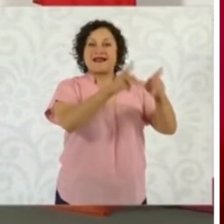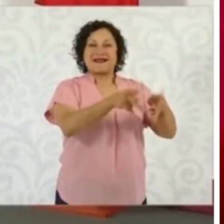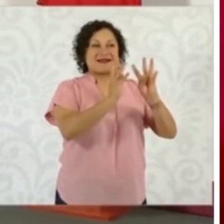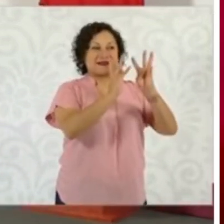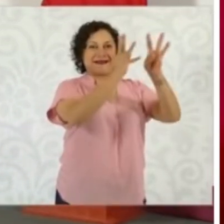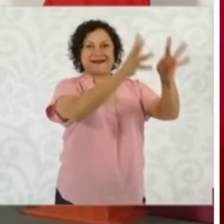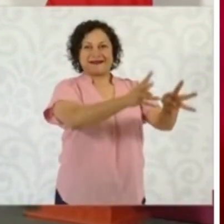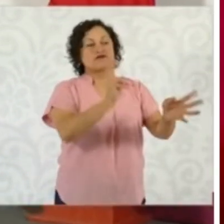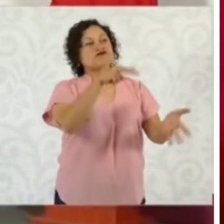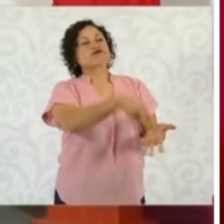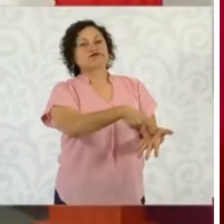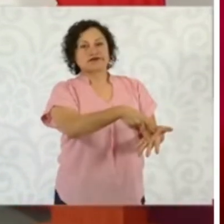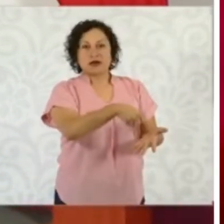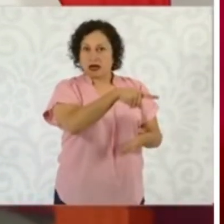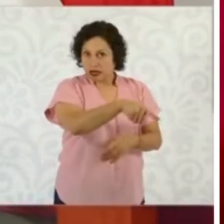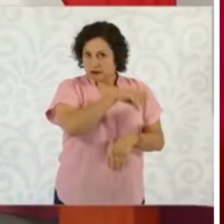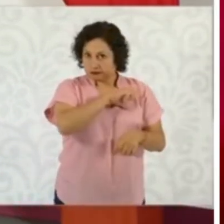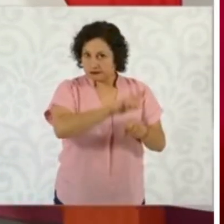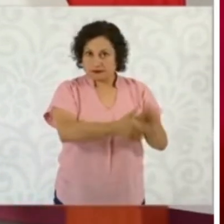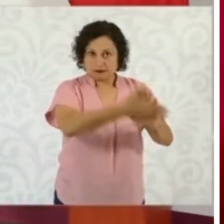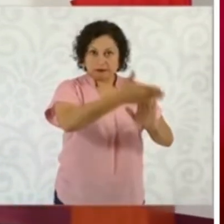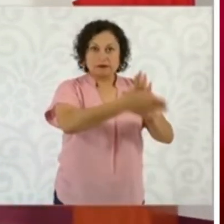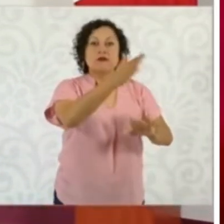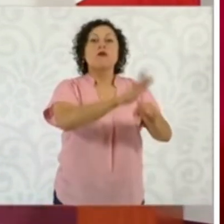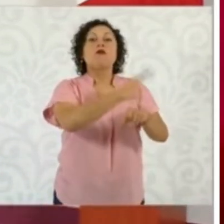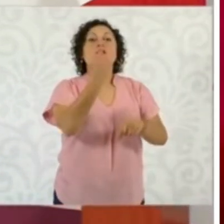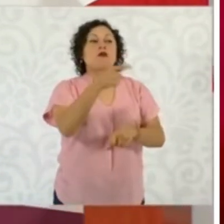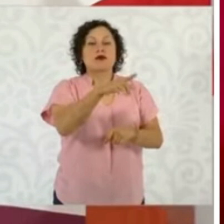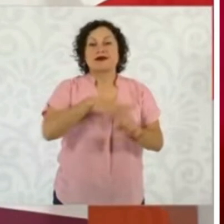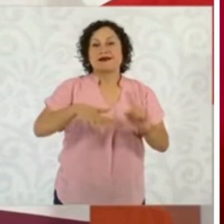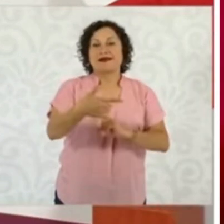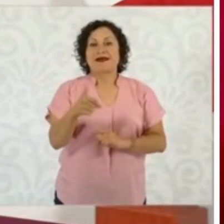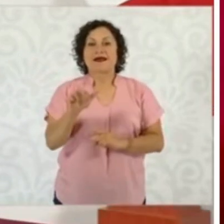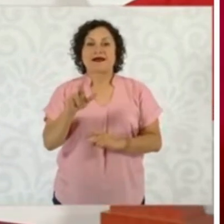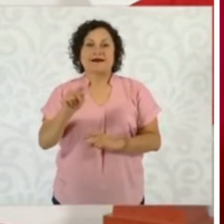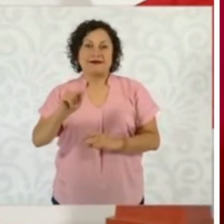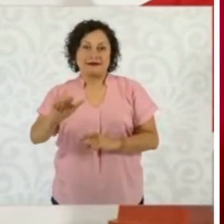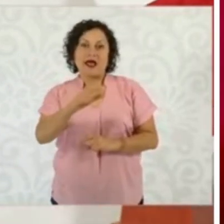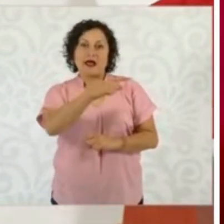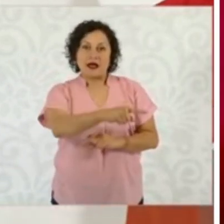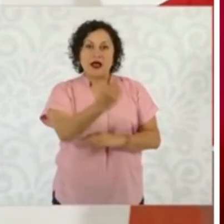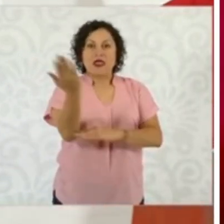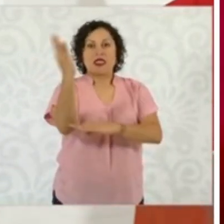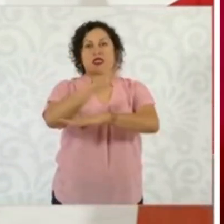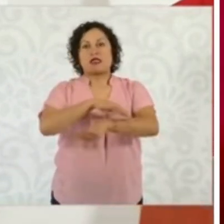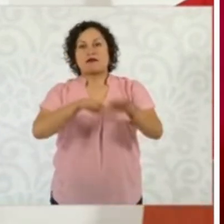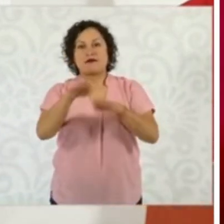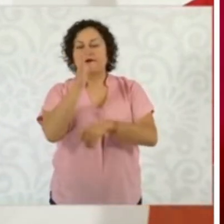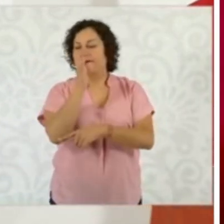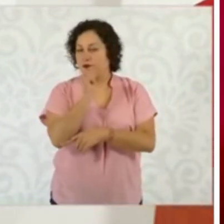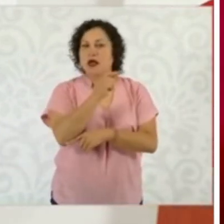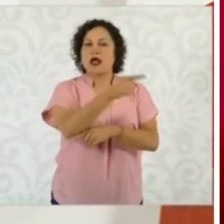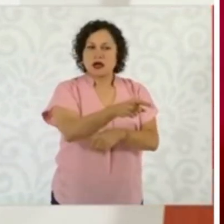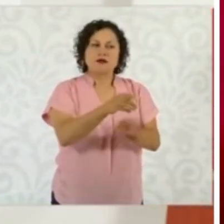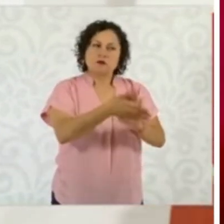en una parte solamente puede trabajarse 4 horas al día, porque es la garita de San Isidro. Se va a terminar este año.